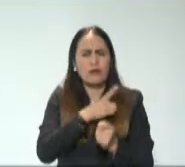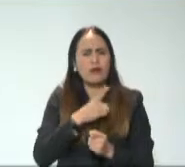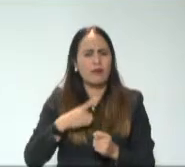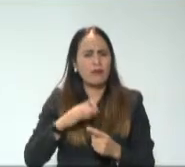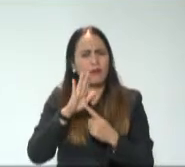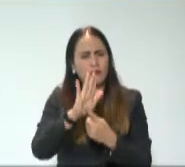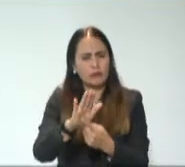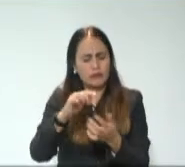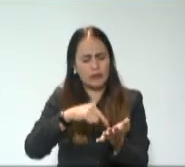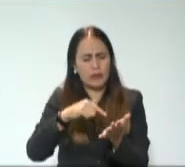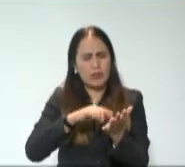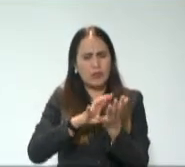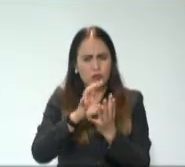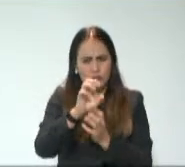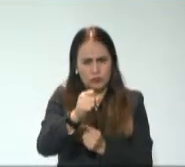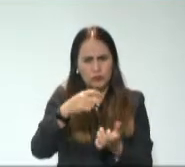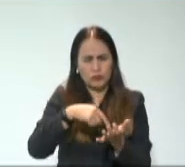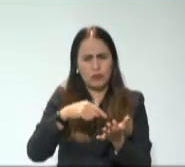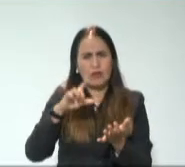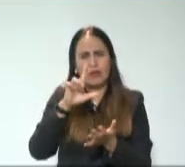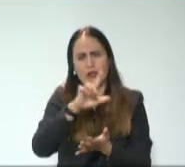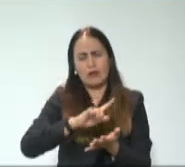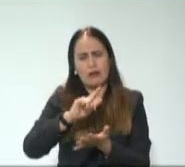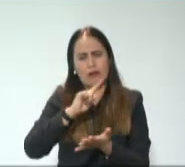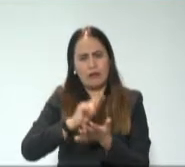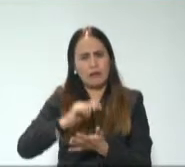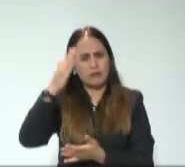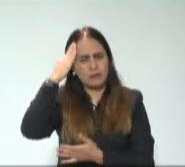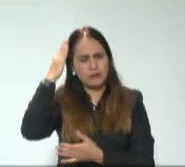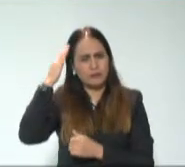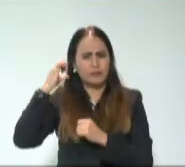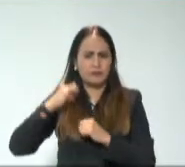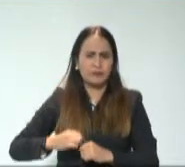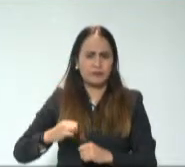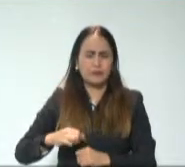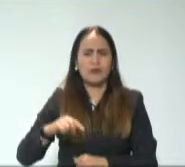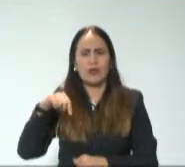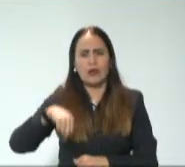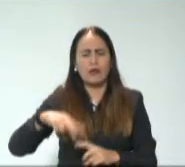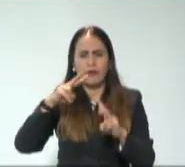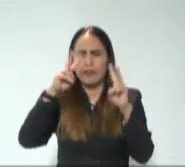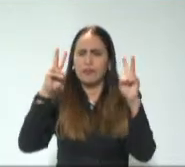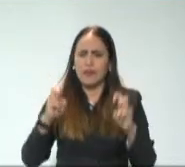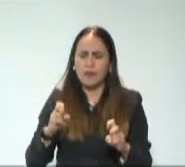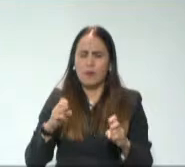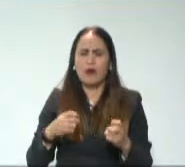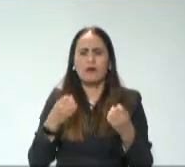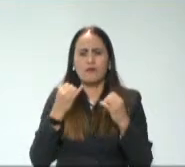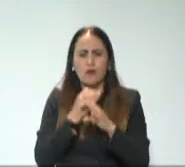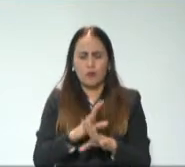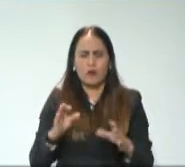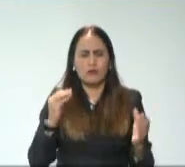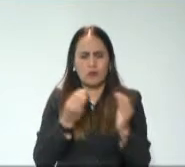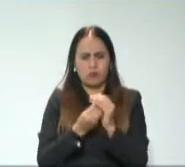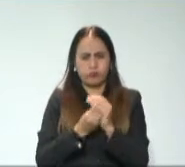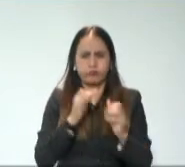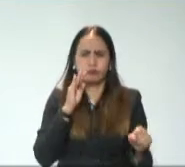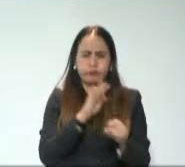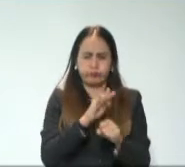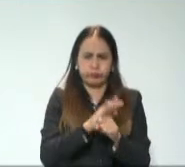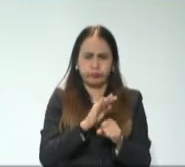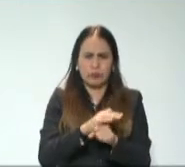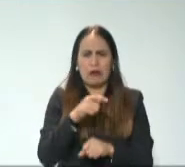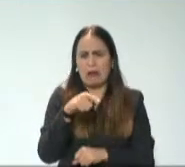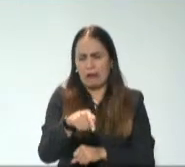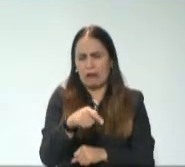Constitución y de la ley general por lo que se refiere al tema de protección de datos personales la Ley General de protección de